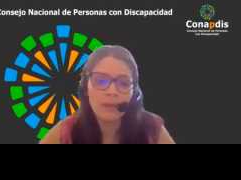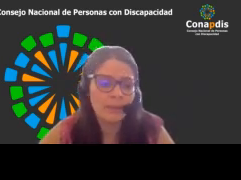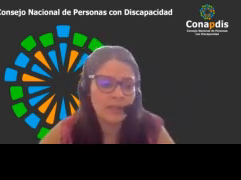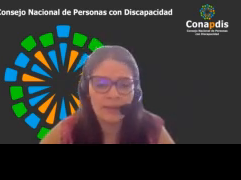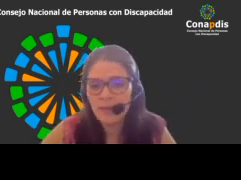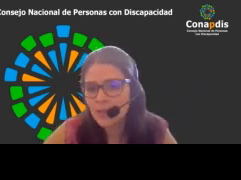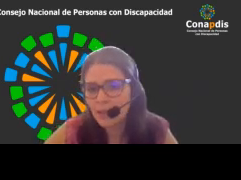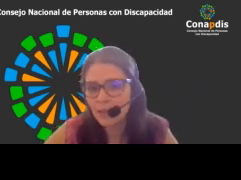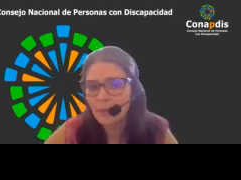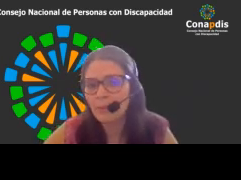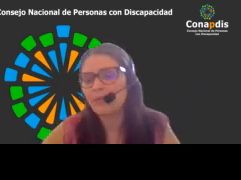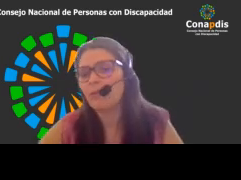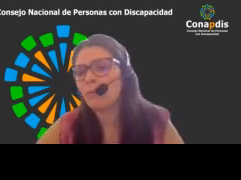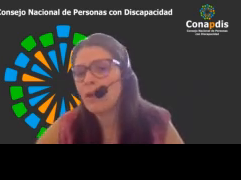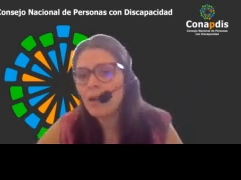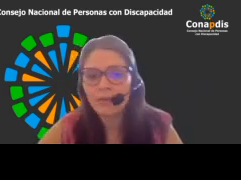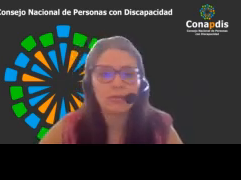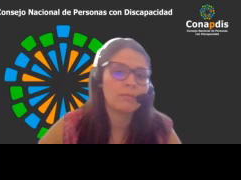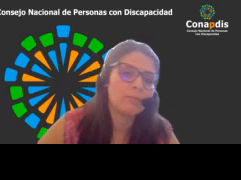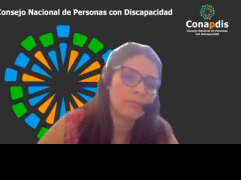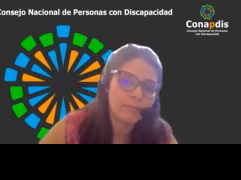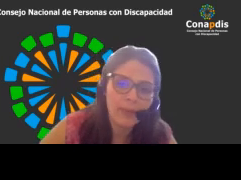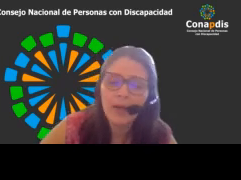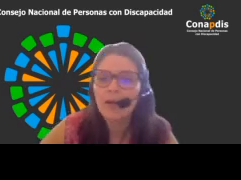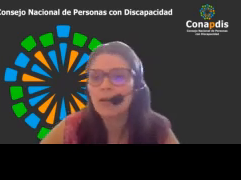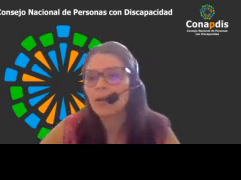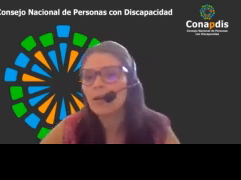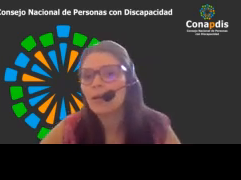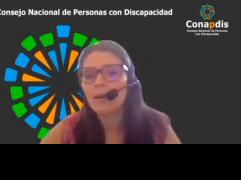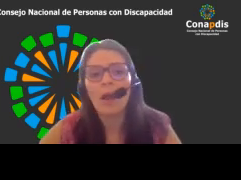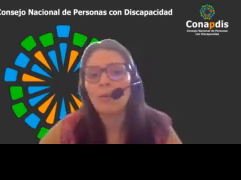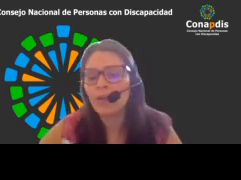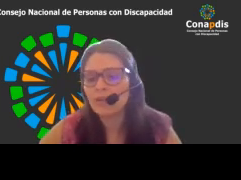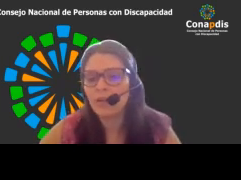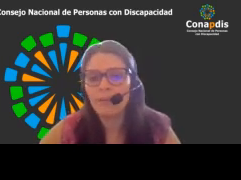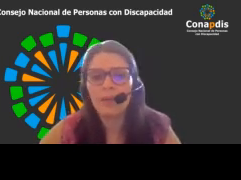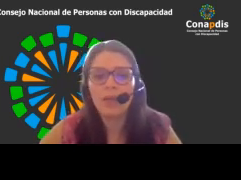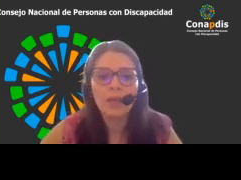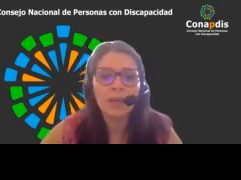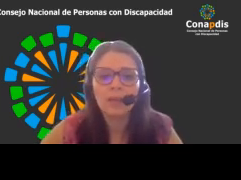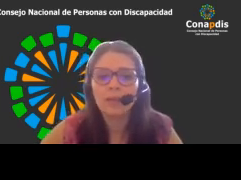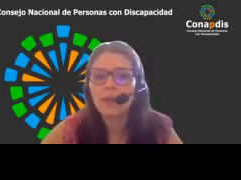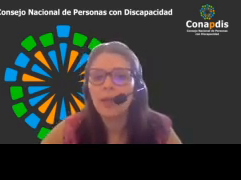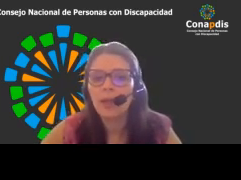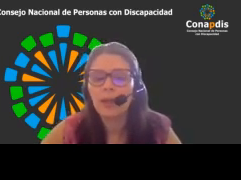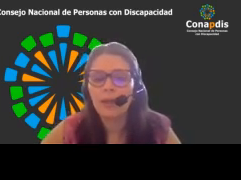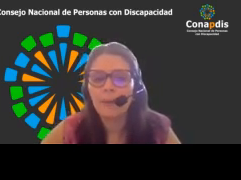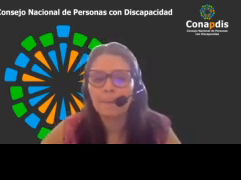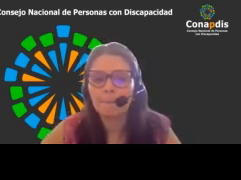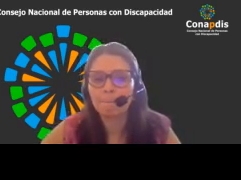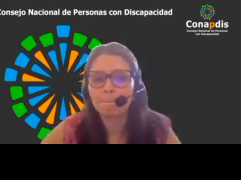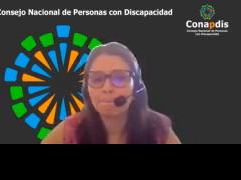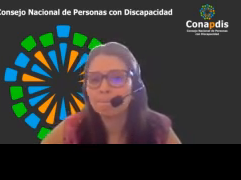Qué tipo de discapacidad física verdad puede ser de un brazo pierna alguna extremidad